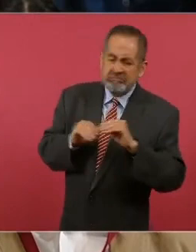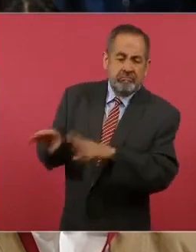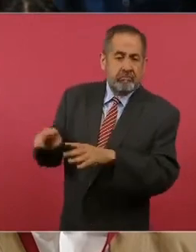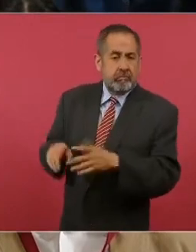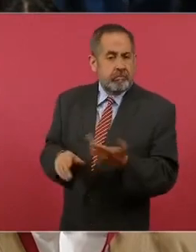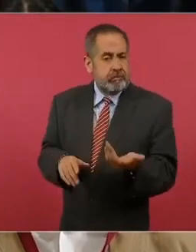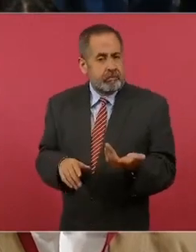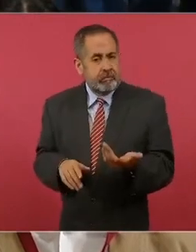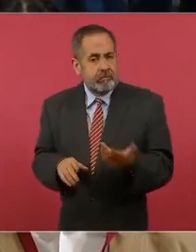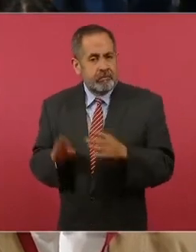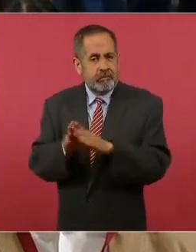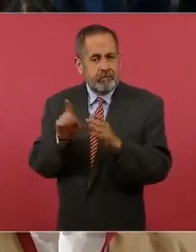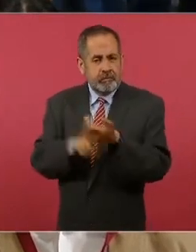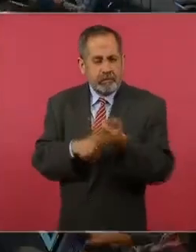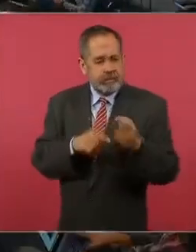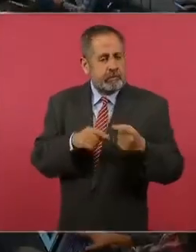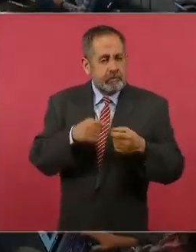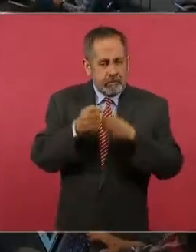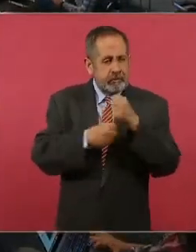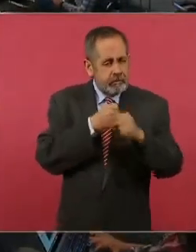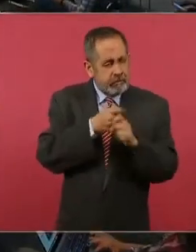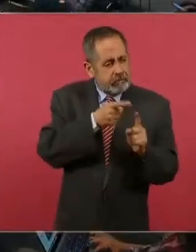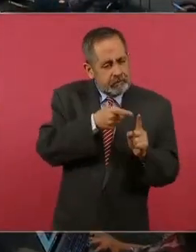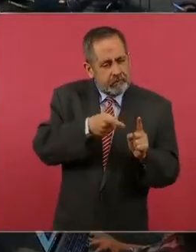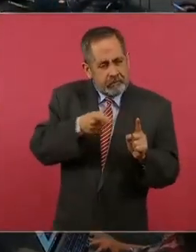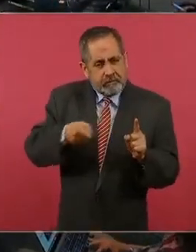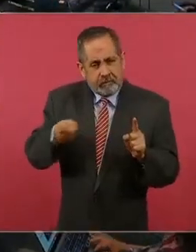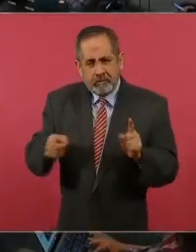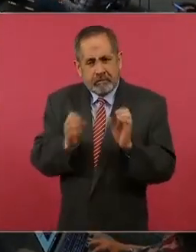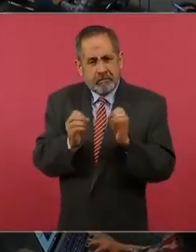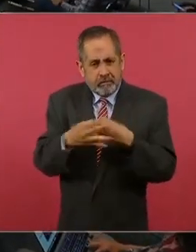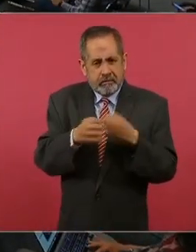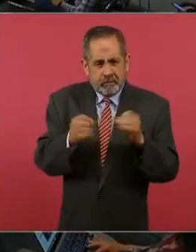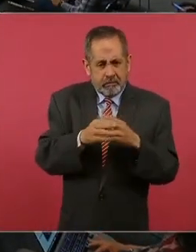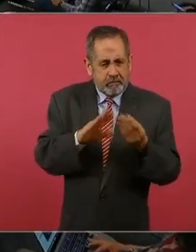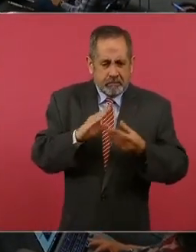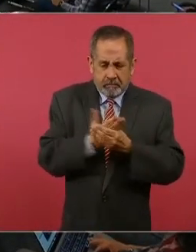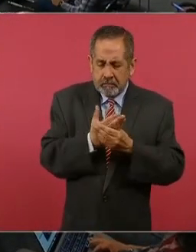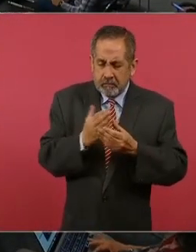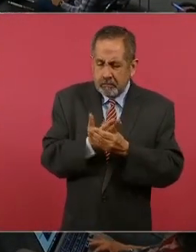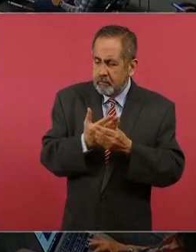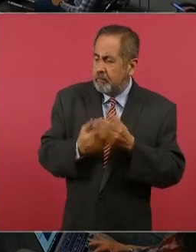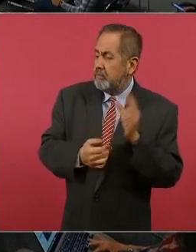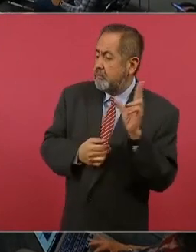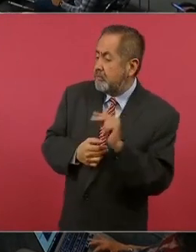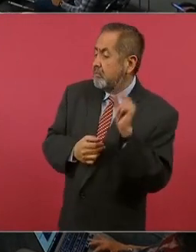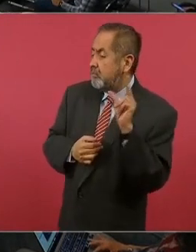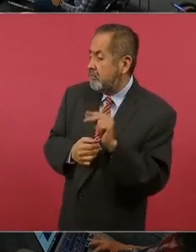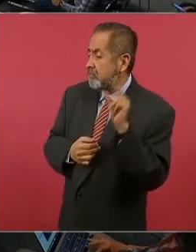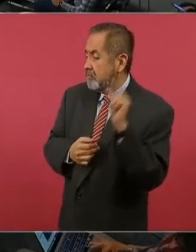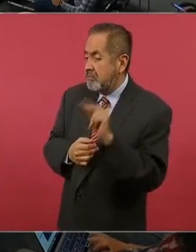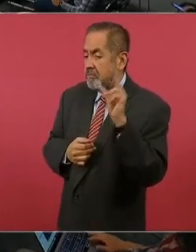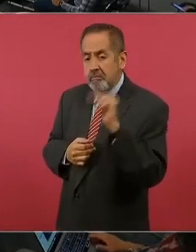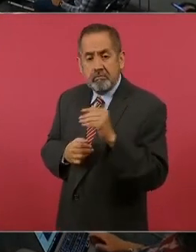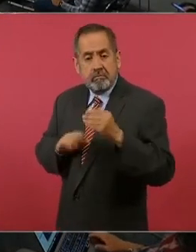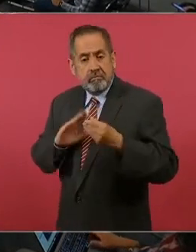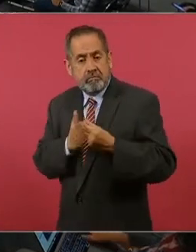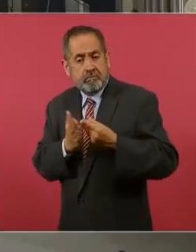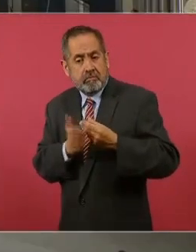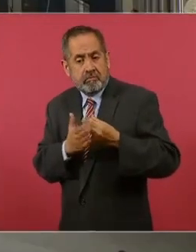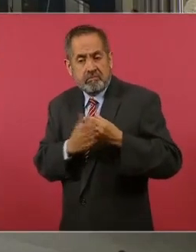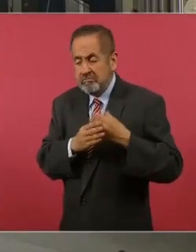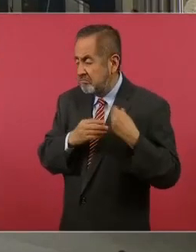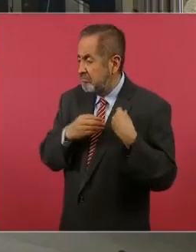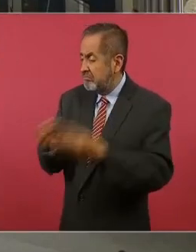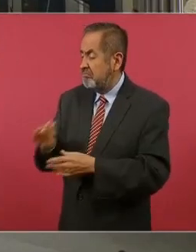irracionalmente, hasta de manera secuencial, todos los oficios que como en serie le han enviado antes, que son lo mismo